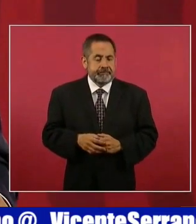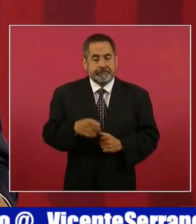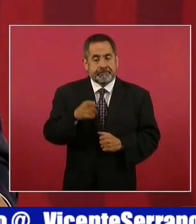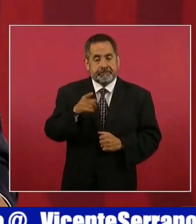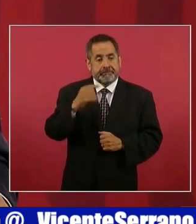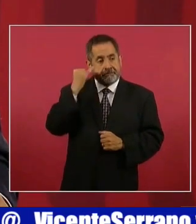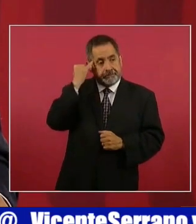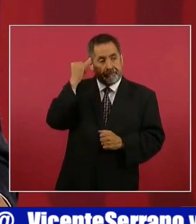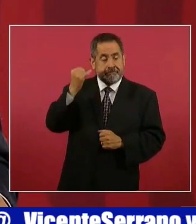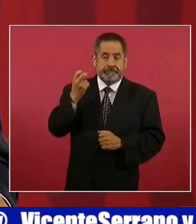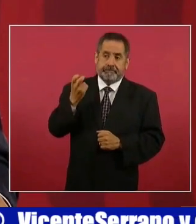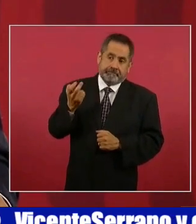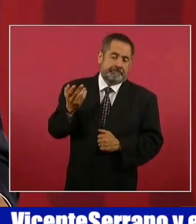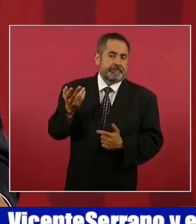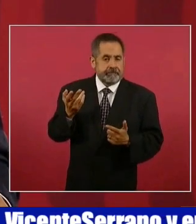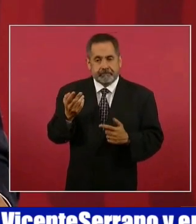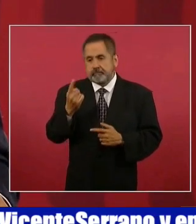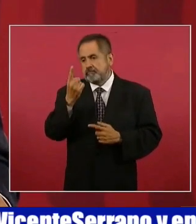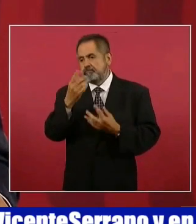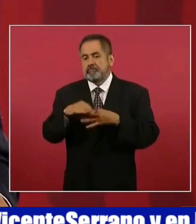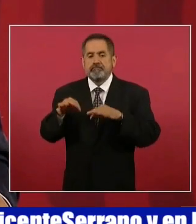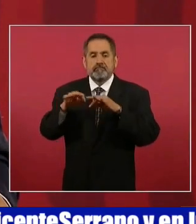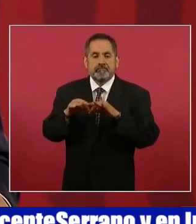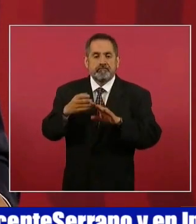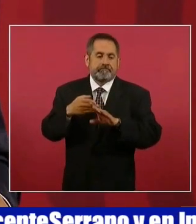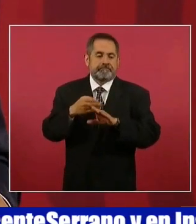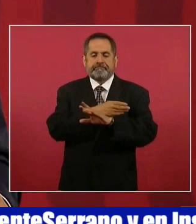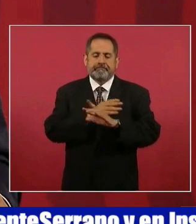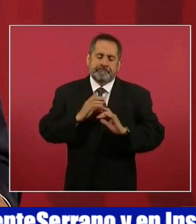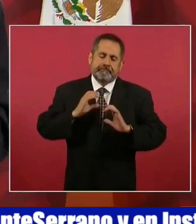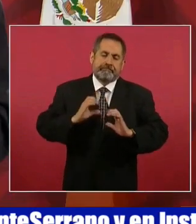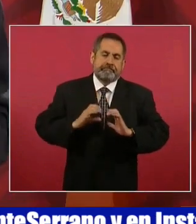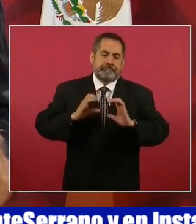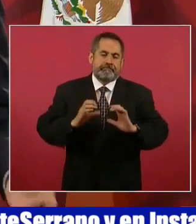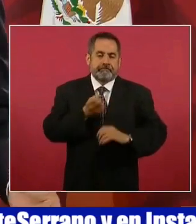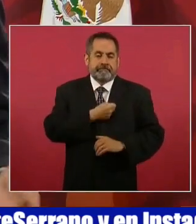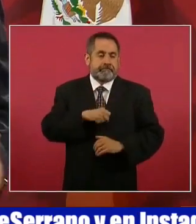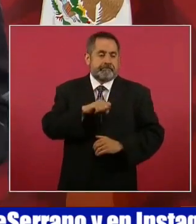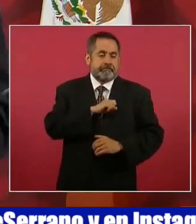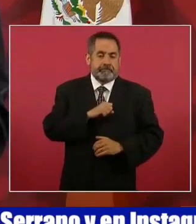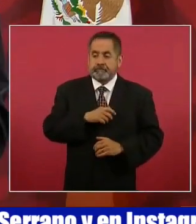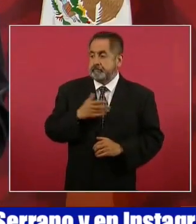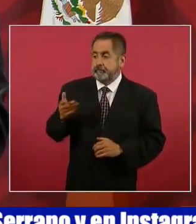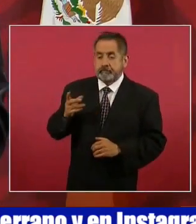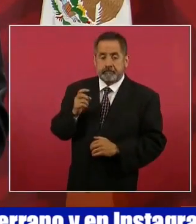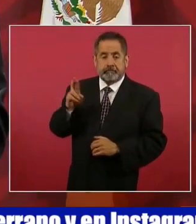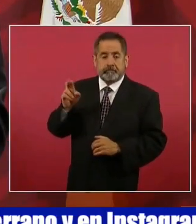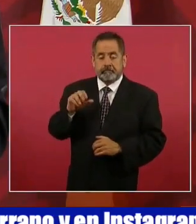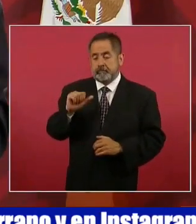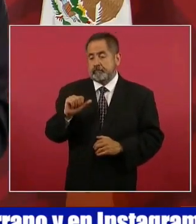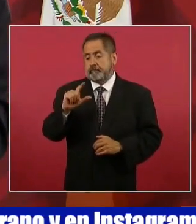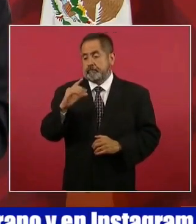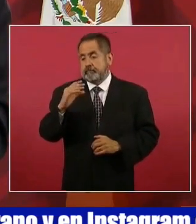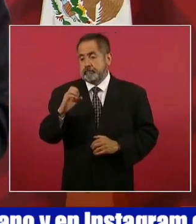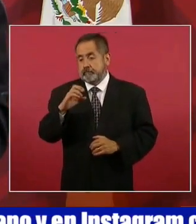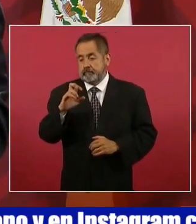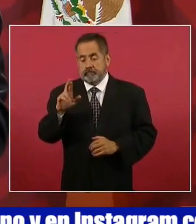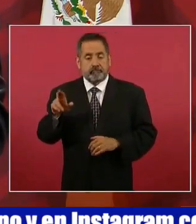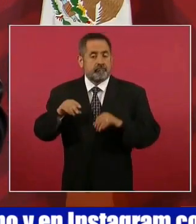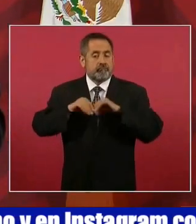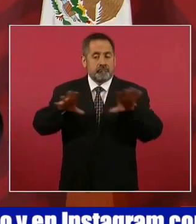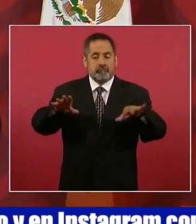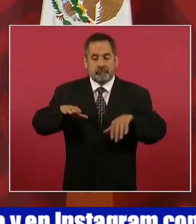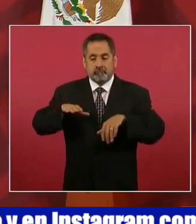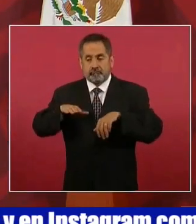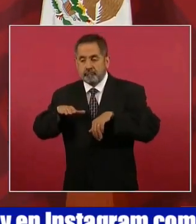que tienen un gran poder en la política, como Carlos Loret de Mola, como los representantes de la pseudointelectualidad